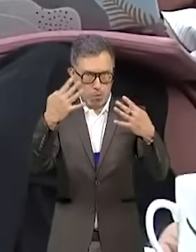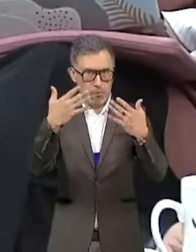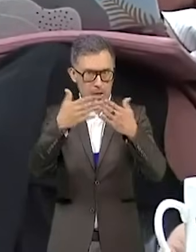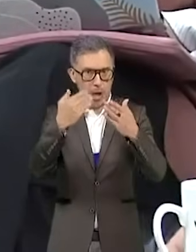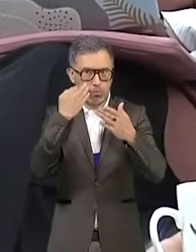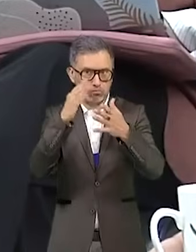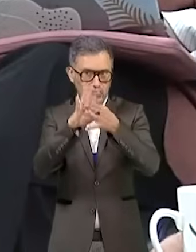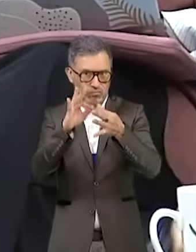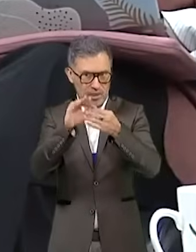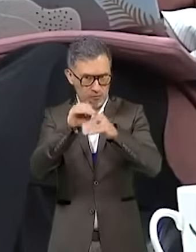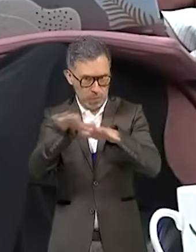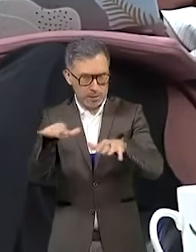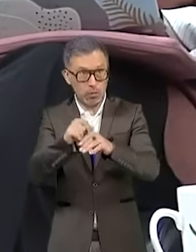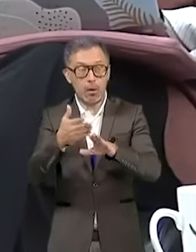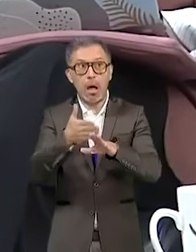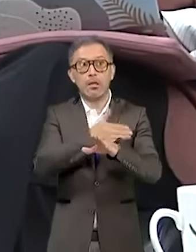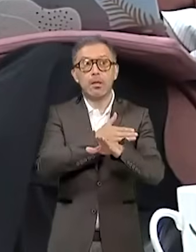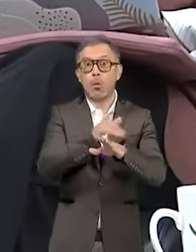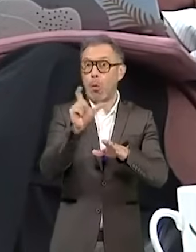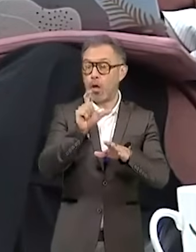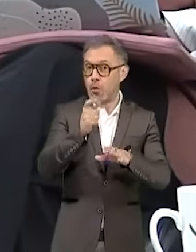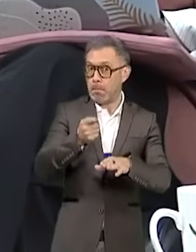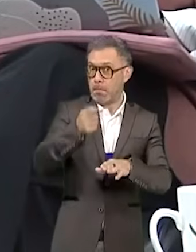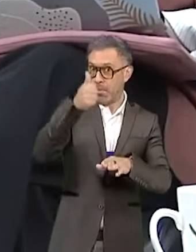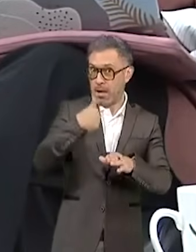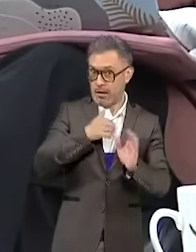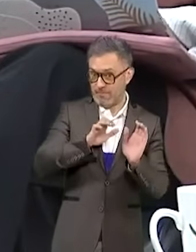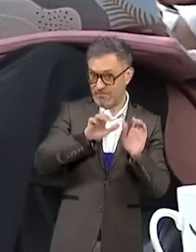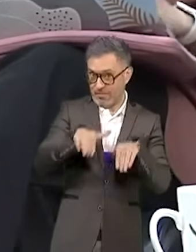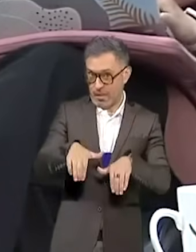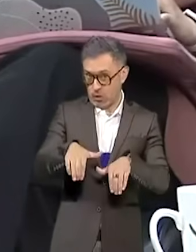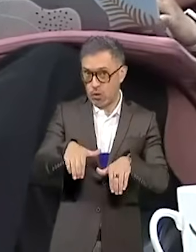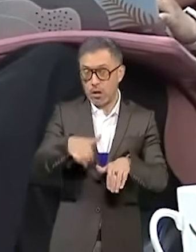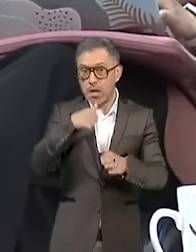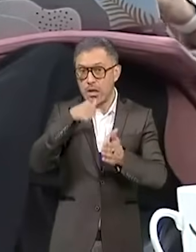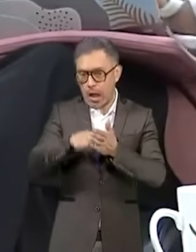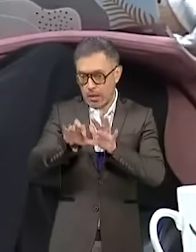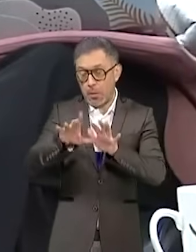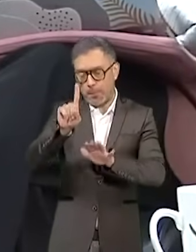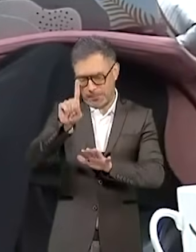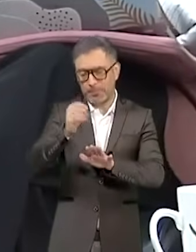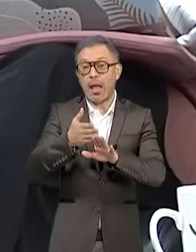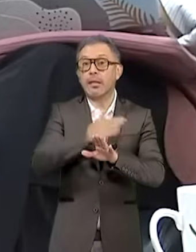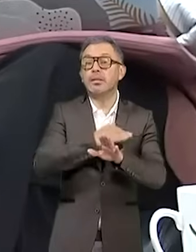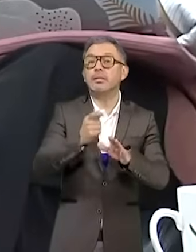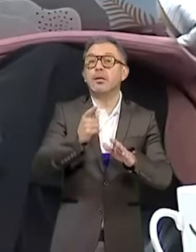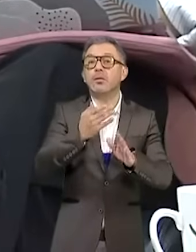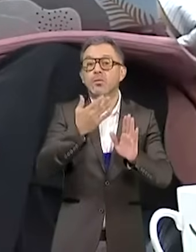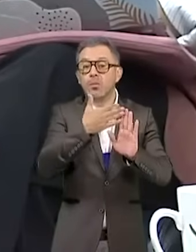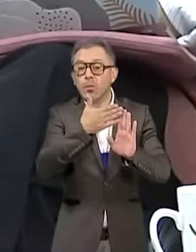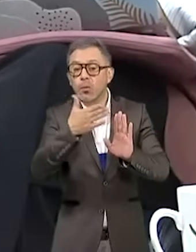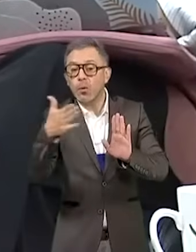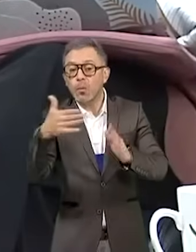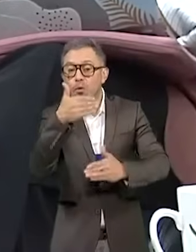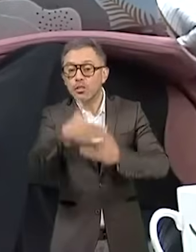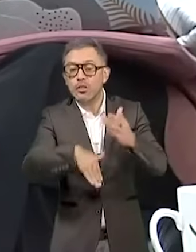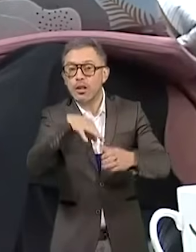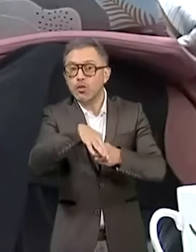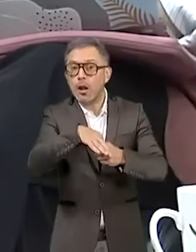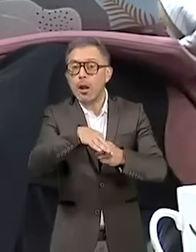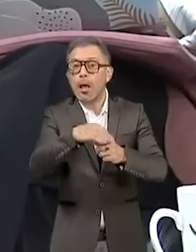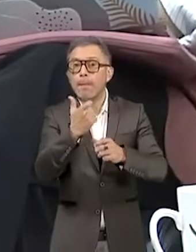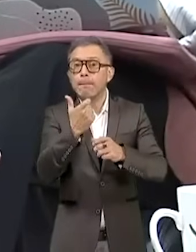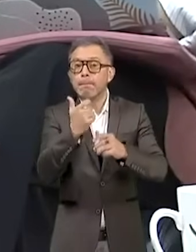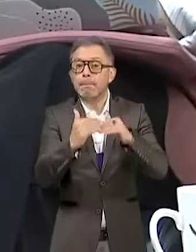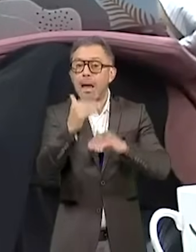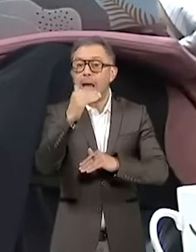un oficio, bueno, desde que llegué yo no recibí ningún bono por apoyo del proceso electoral. Las consejerías llegamos